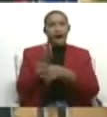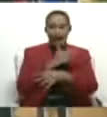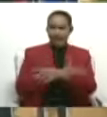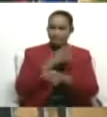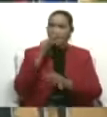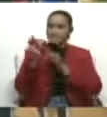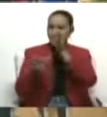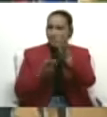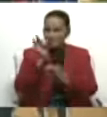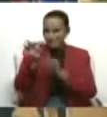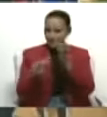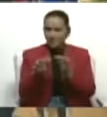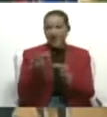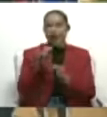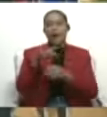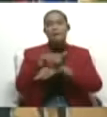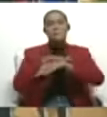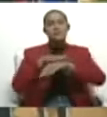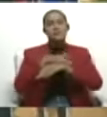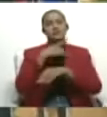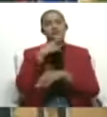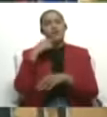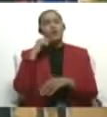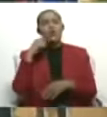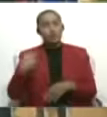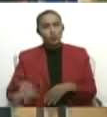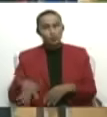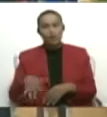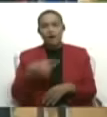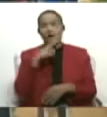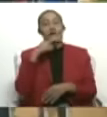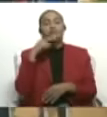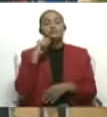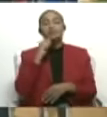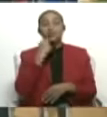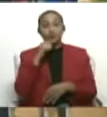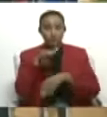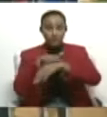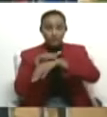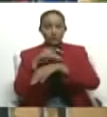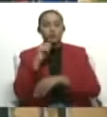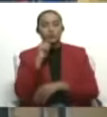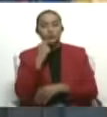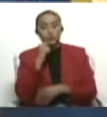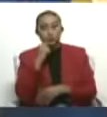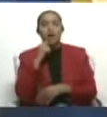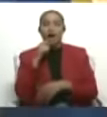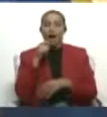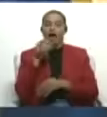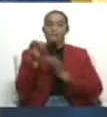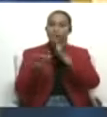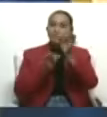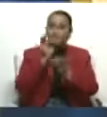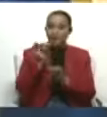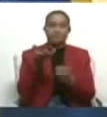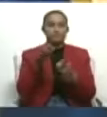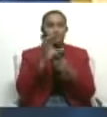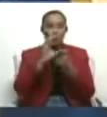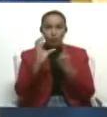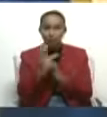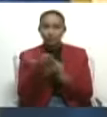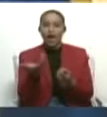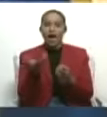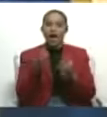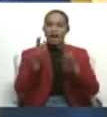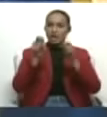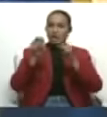ver con el área energética, el área económica financiera, el área deportiva, el área cultural, turismo,